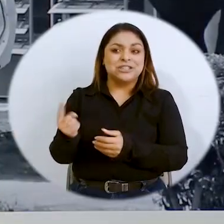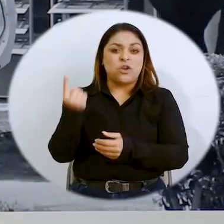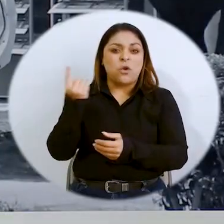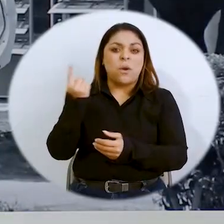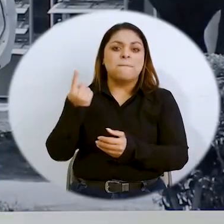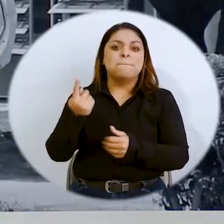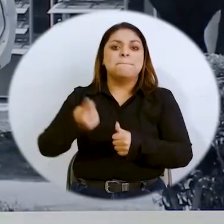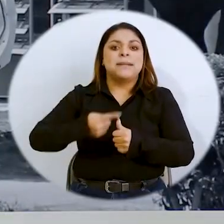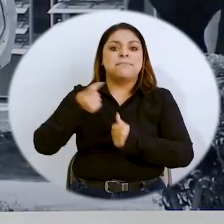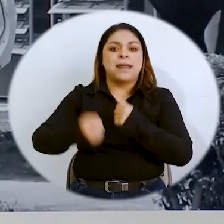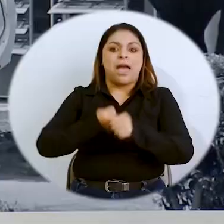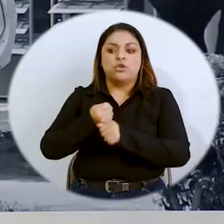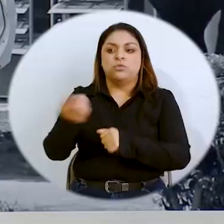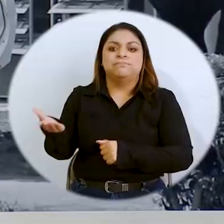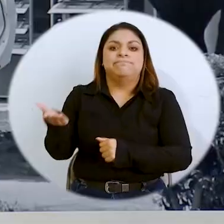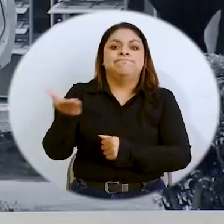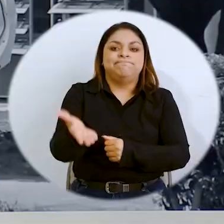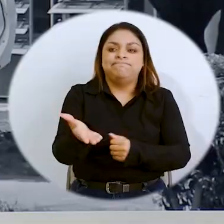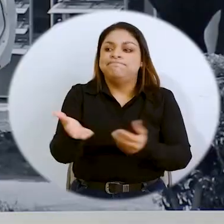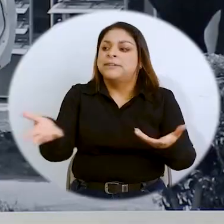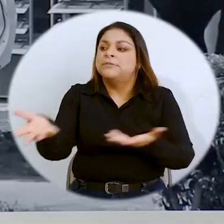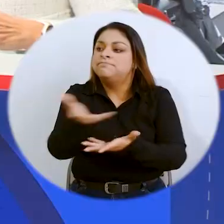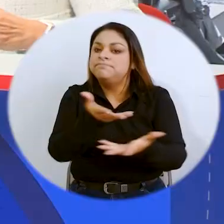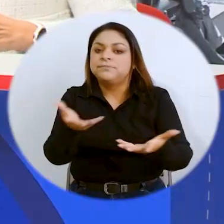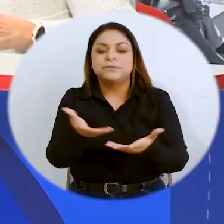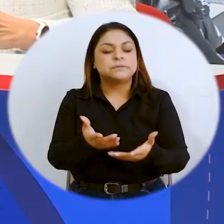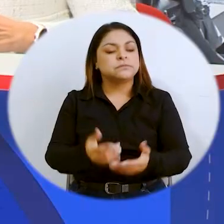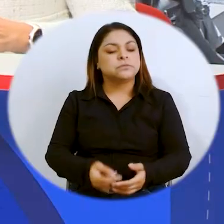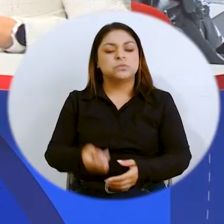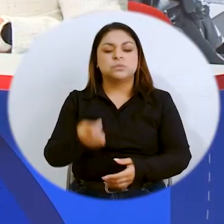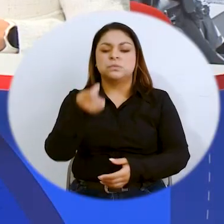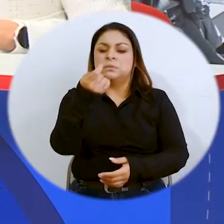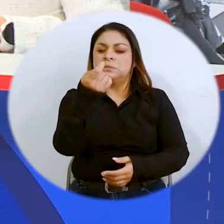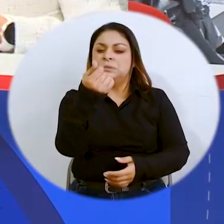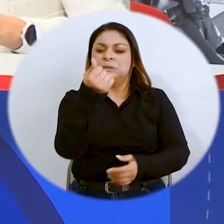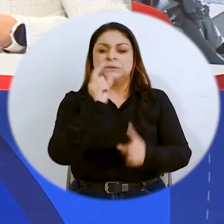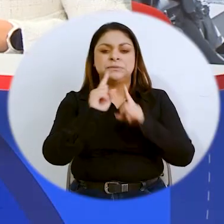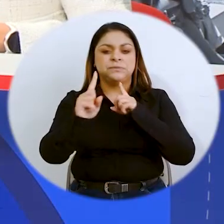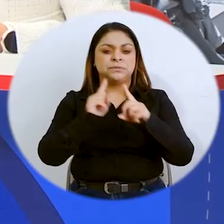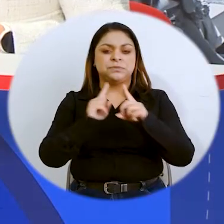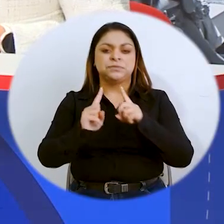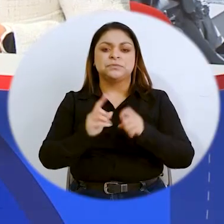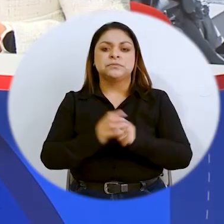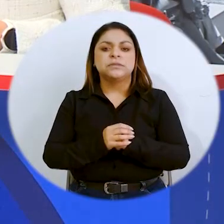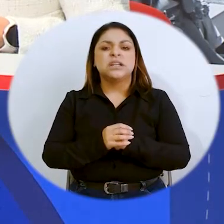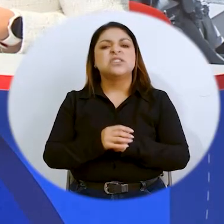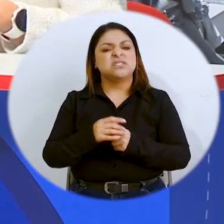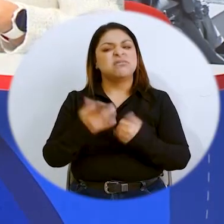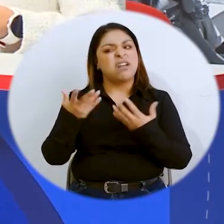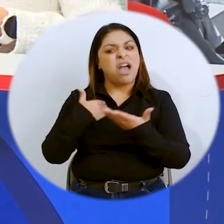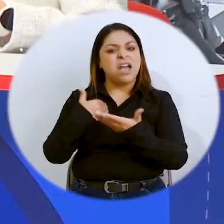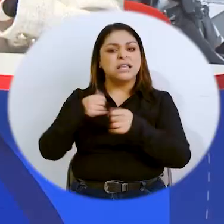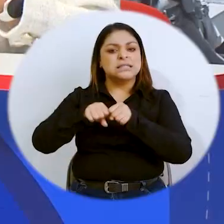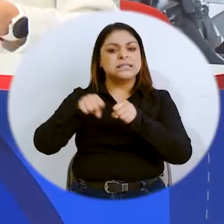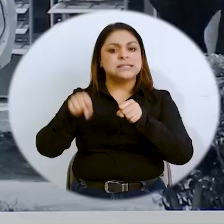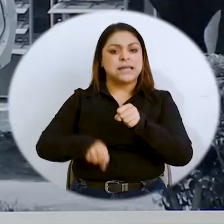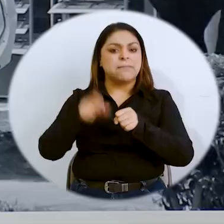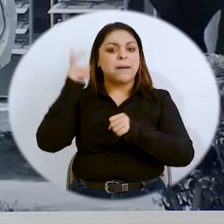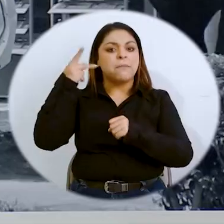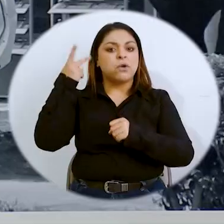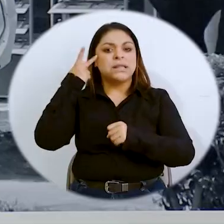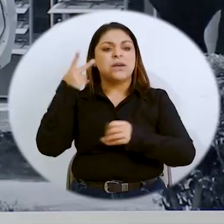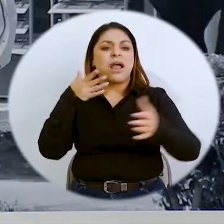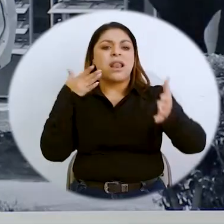el primer año de gobierno. Entonces sí decimos un sistema político enfrascado más en